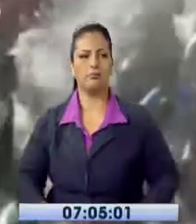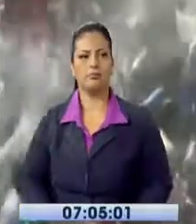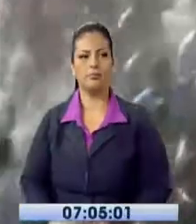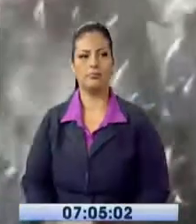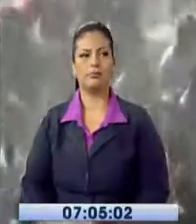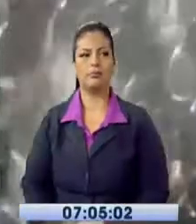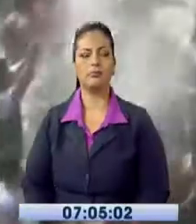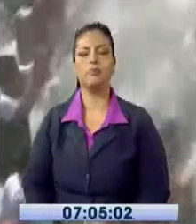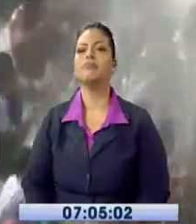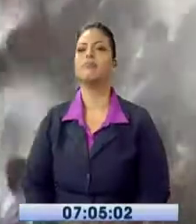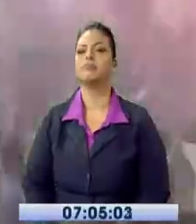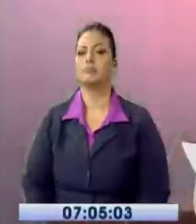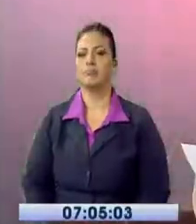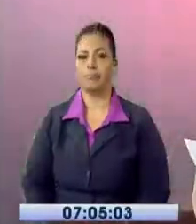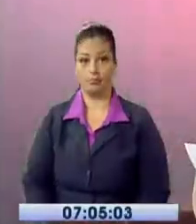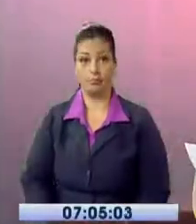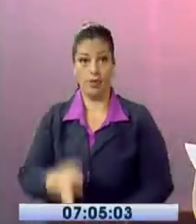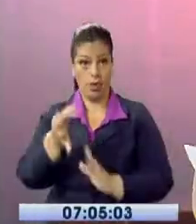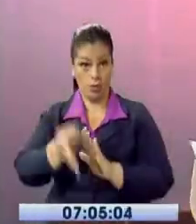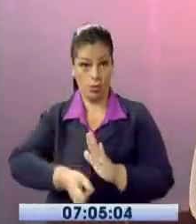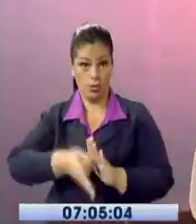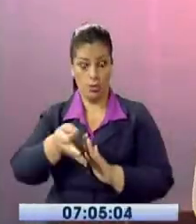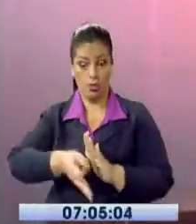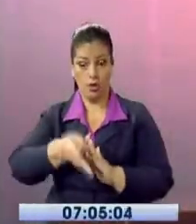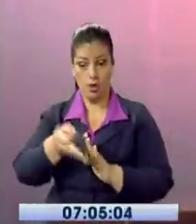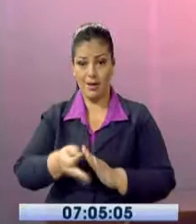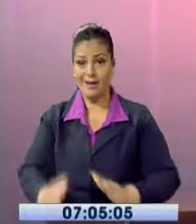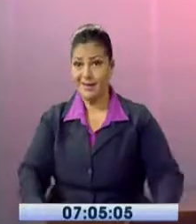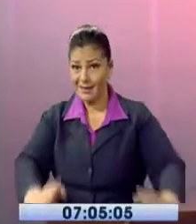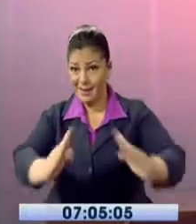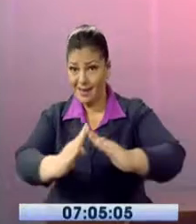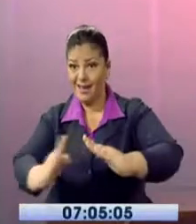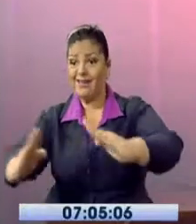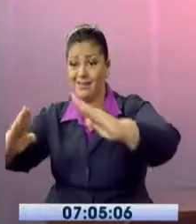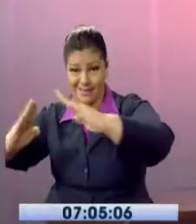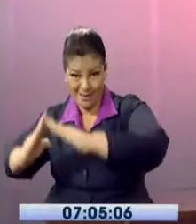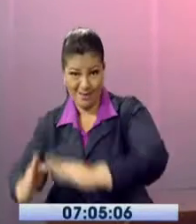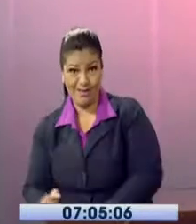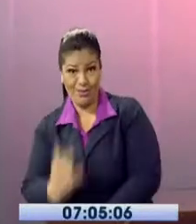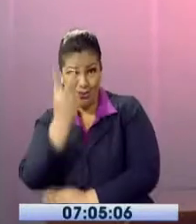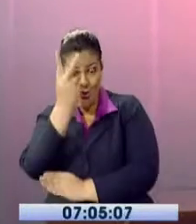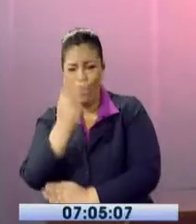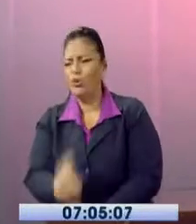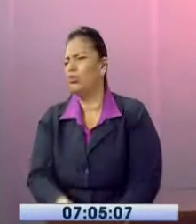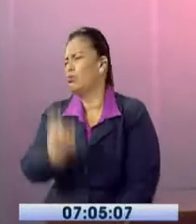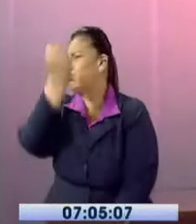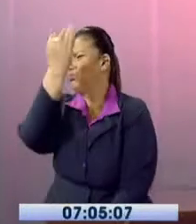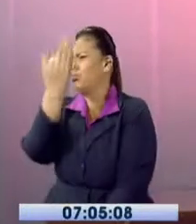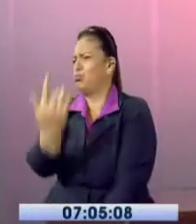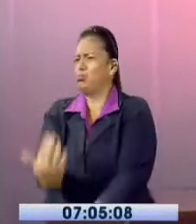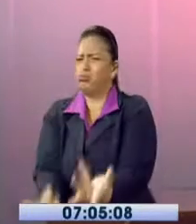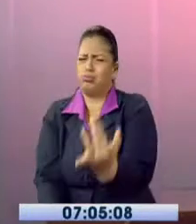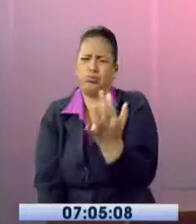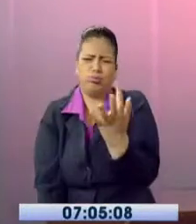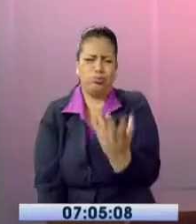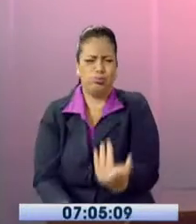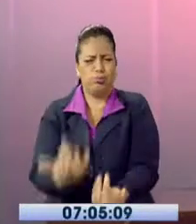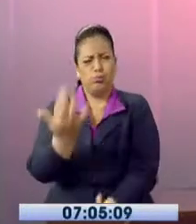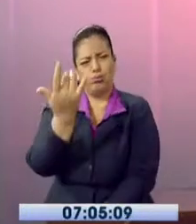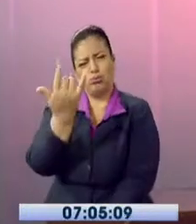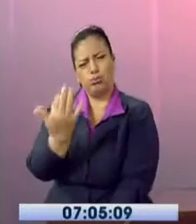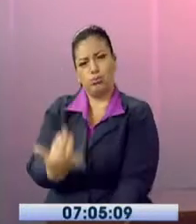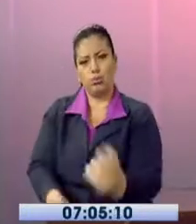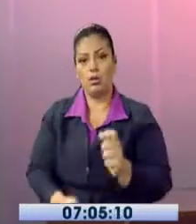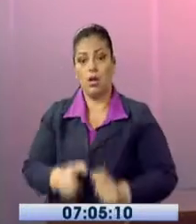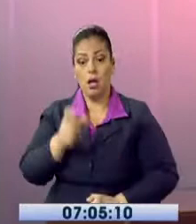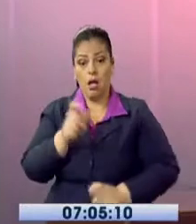incendio que consumió dos viviendas alarmó, amigos televidentes, a los habitantes del Cerro Las Cabras, esto en el Cantón